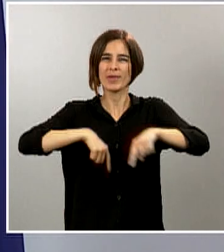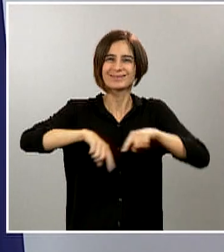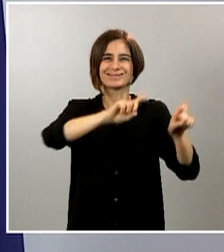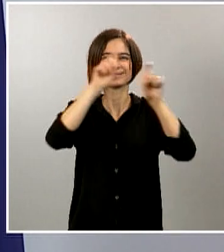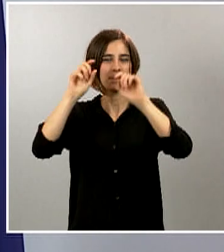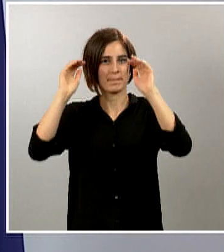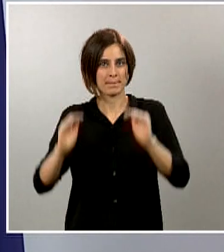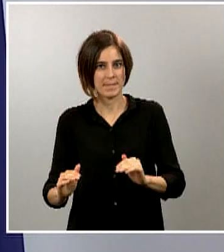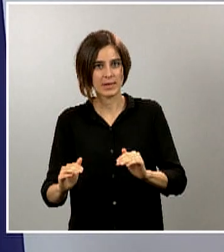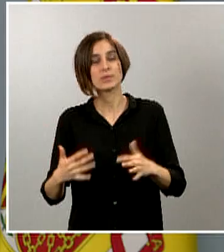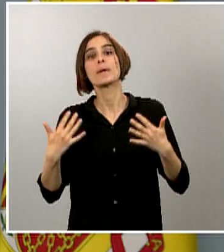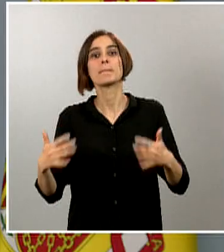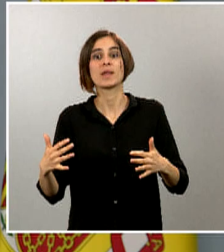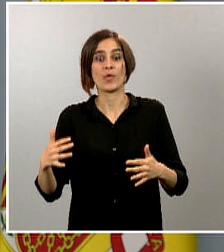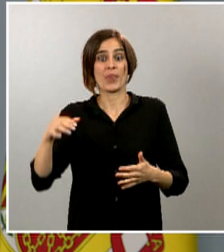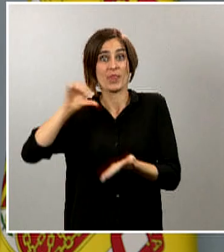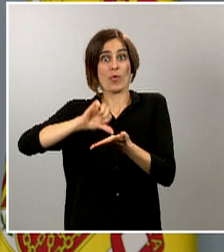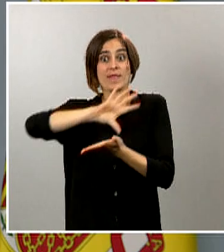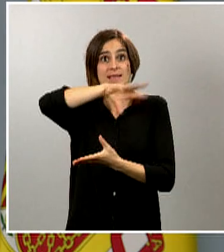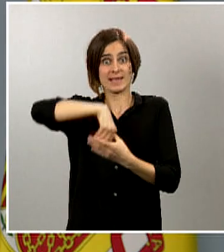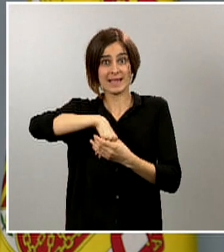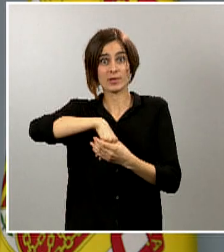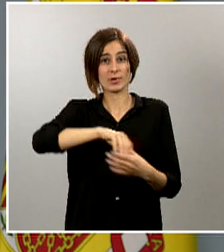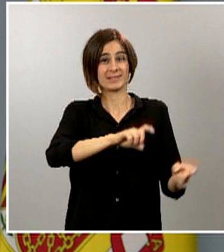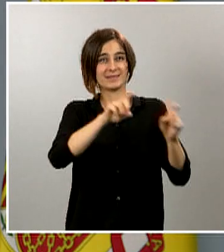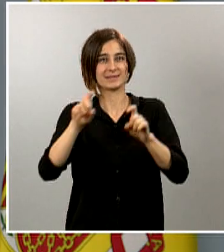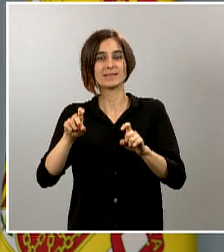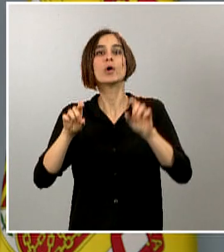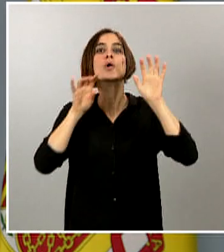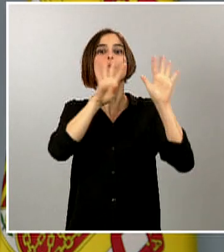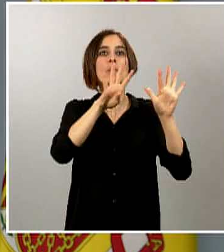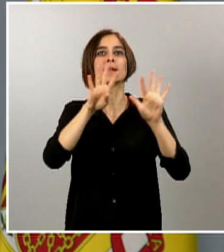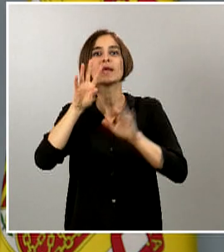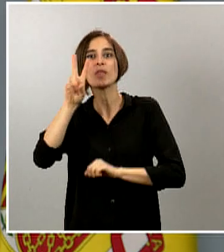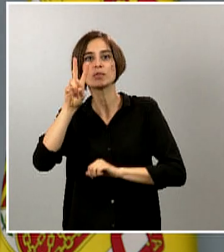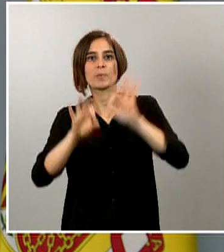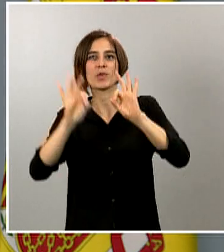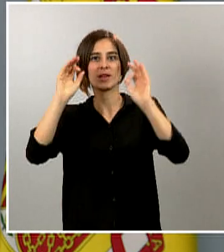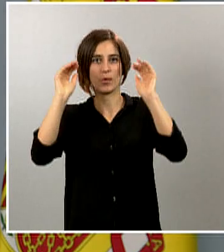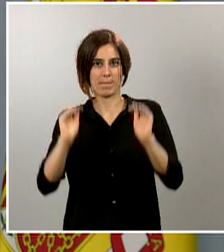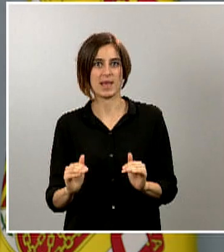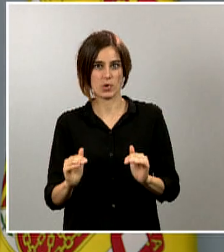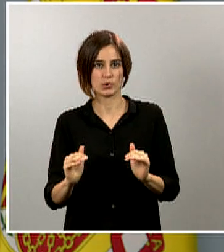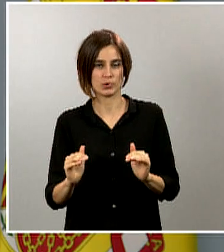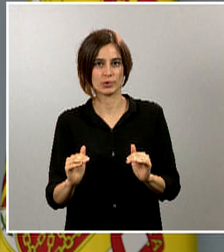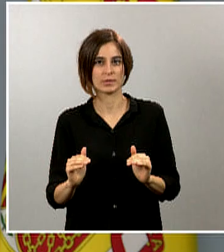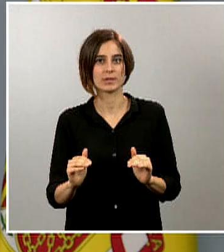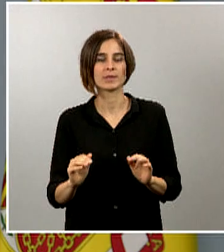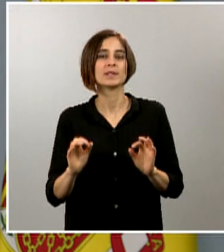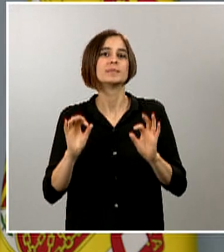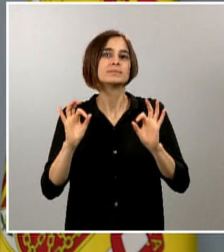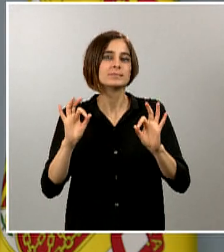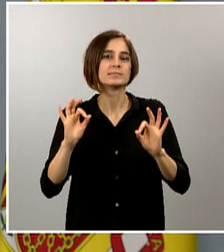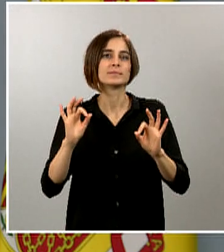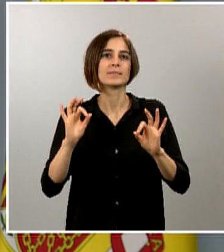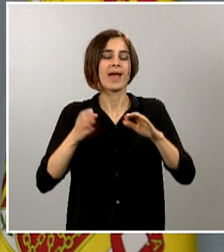vías interurbanas ha descendido en más de un 92%. Y más de un 83% el acceso a